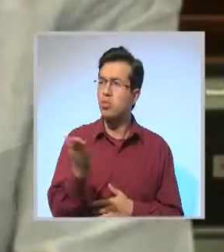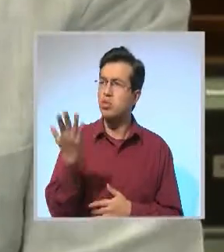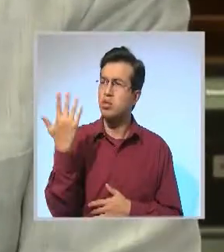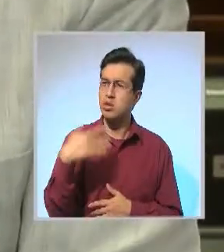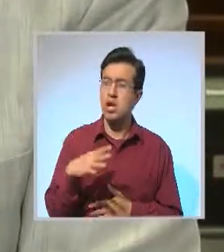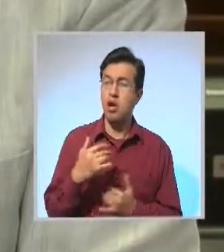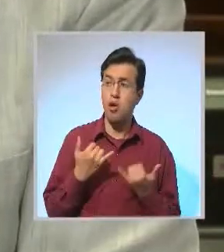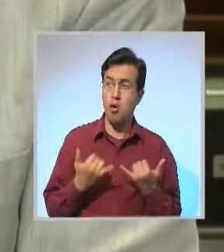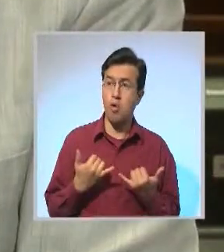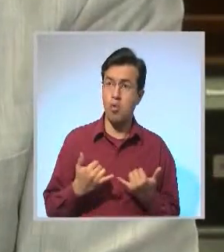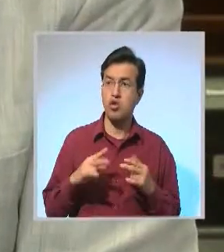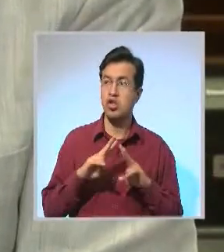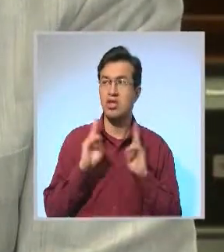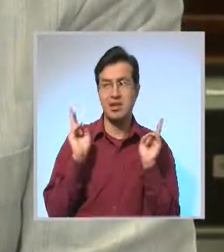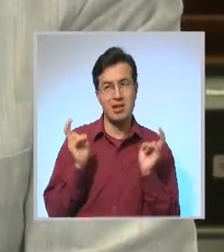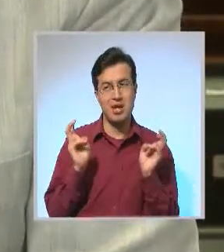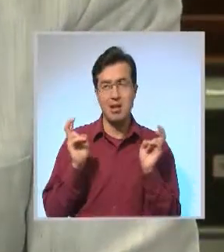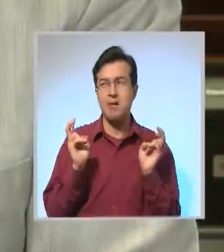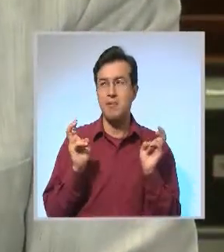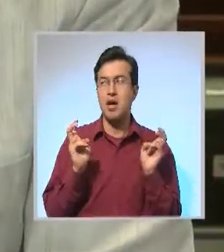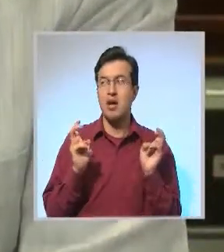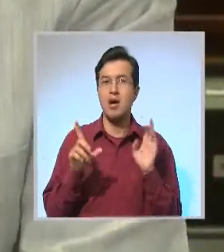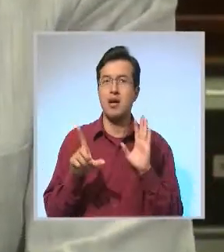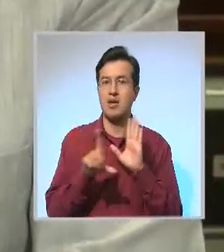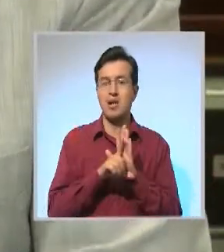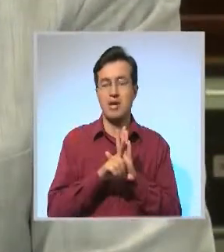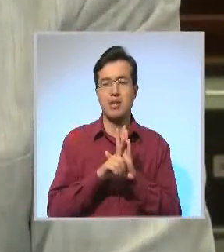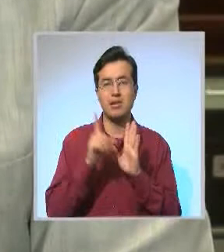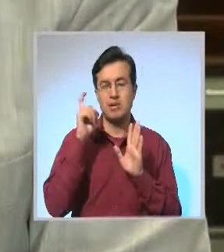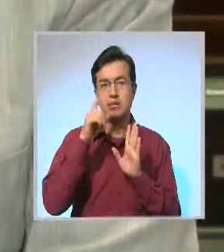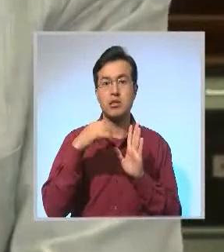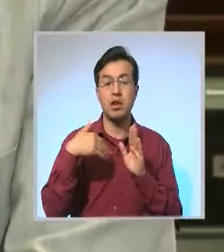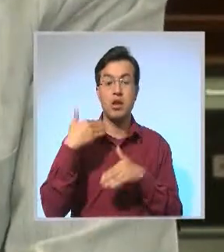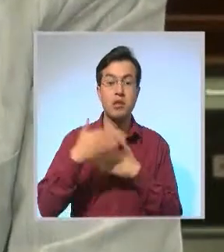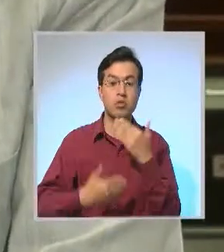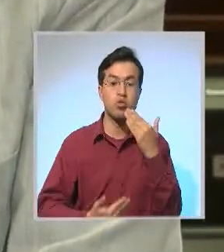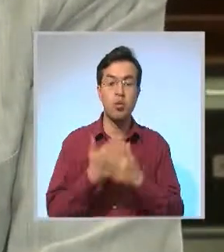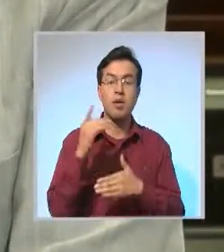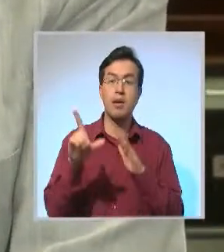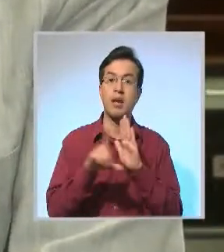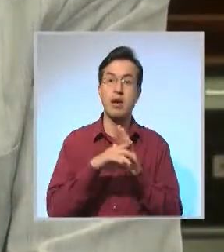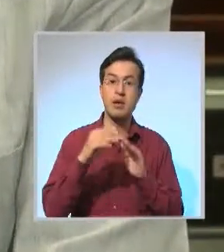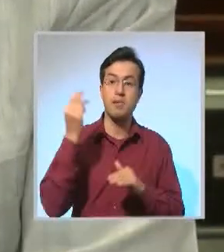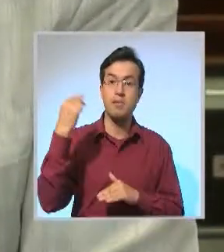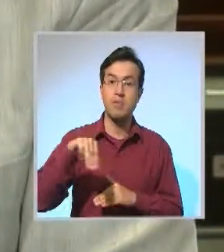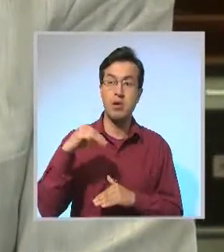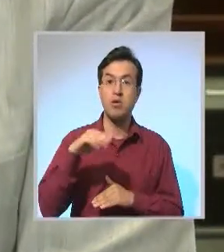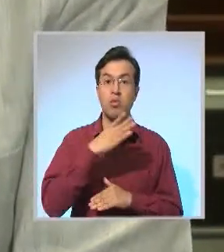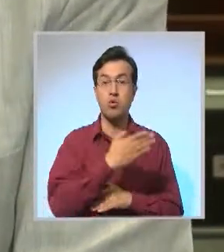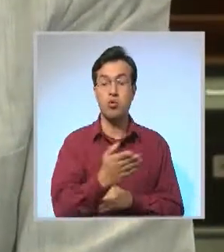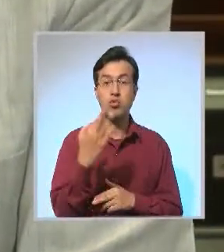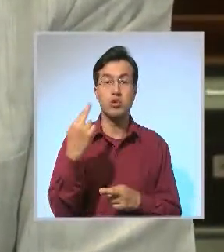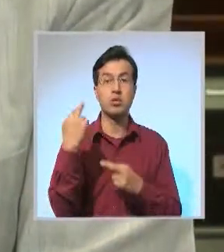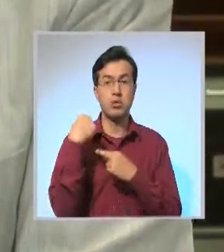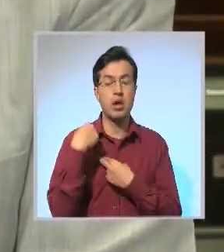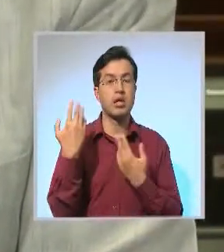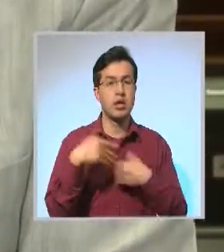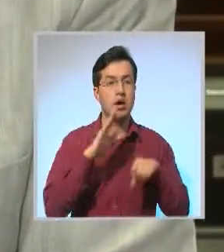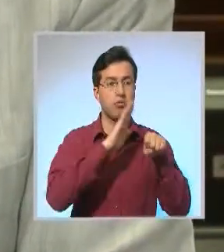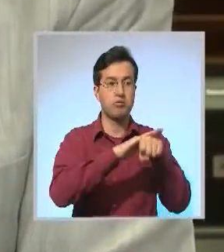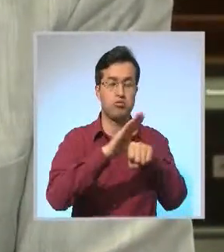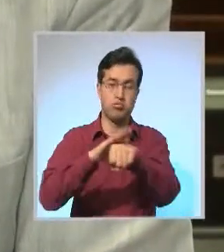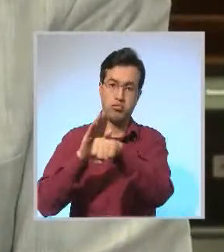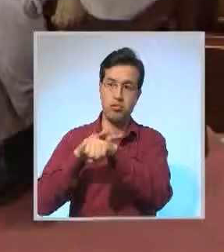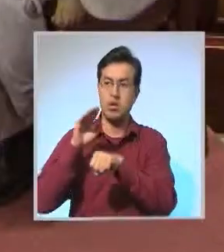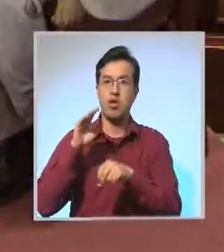esta que puede ser considerado una papa caliente e inmediatamente van a conocer otra entiendo que este miércoles ustedes han sido usted ha convocado ya a sus